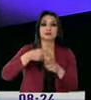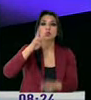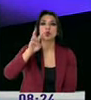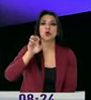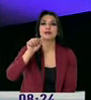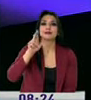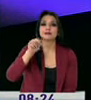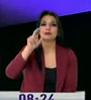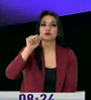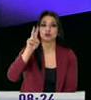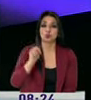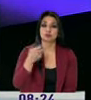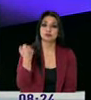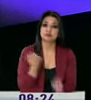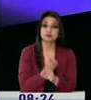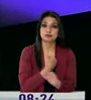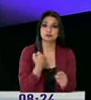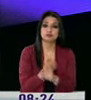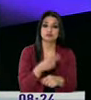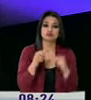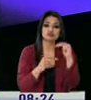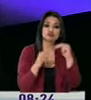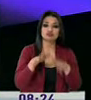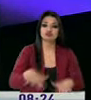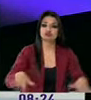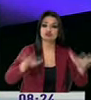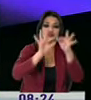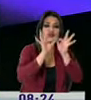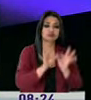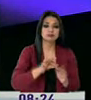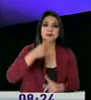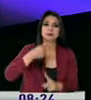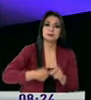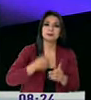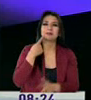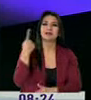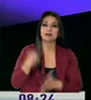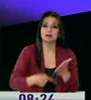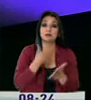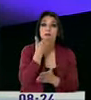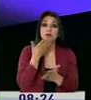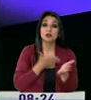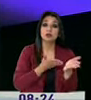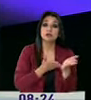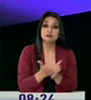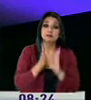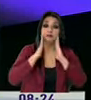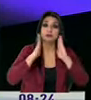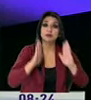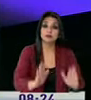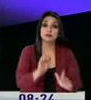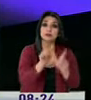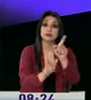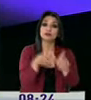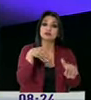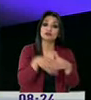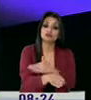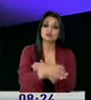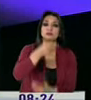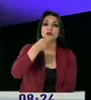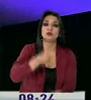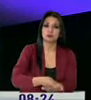Vamos a conocer los trabajos de mejoramiento de la infraestructura con la finalidad, vecinos, de brindar mejor atención a ustedes en este